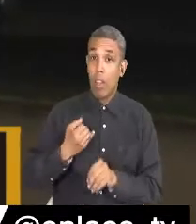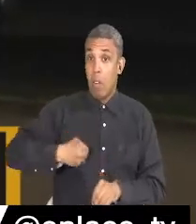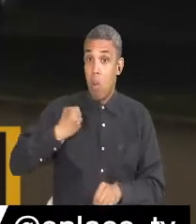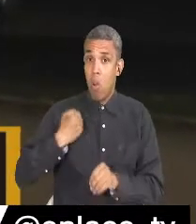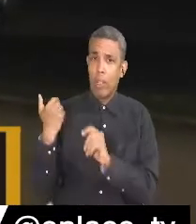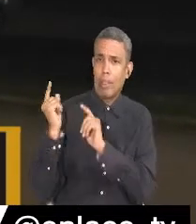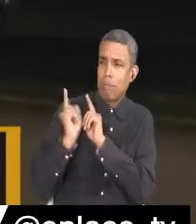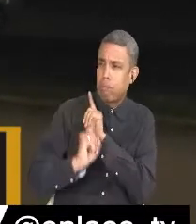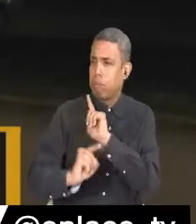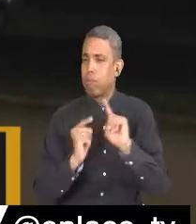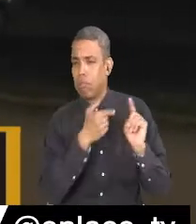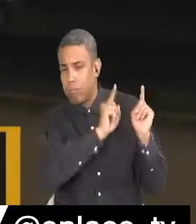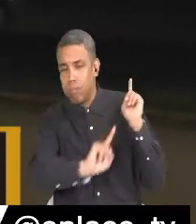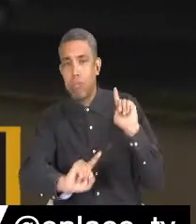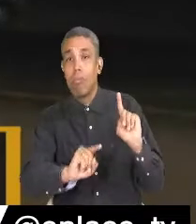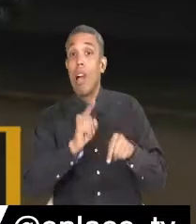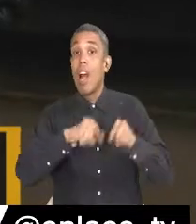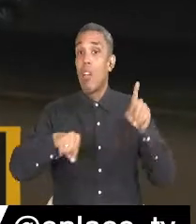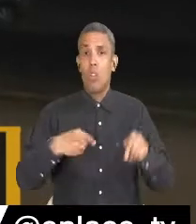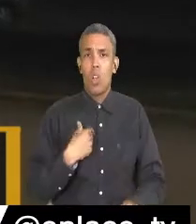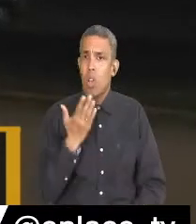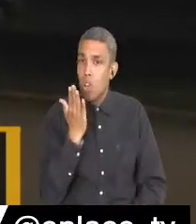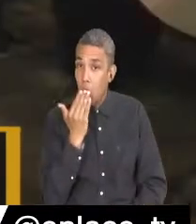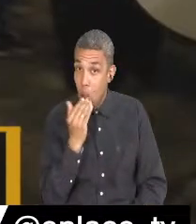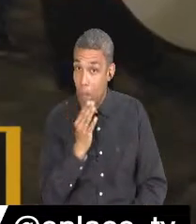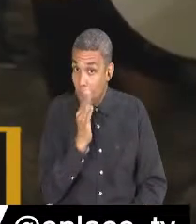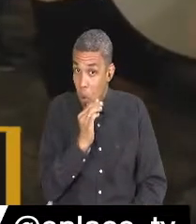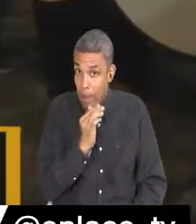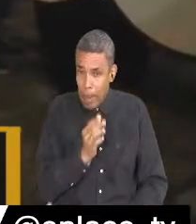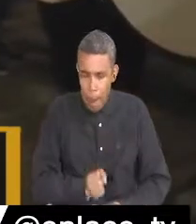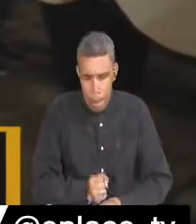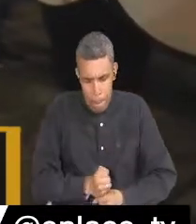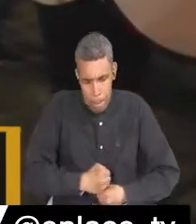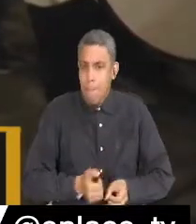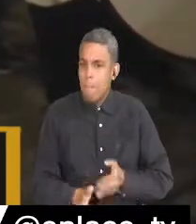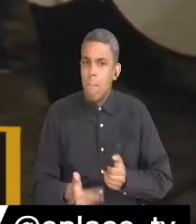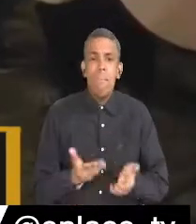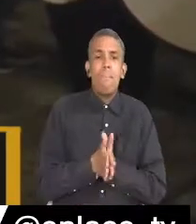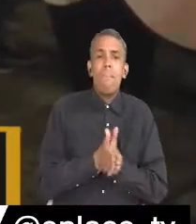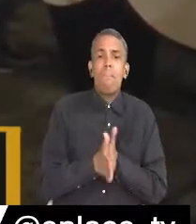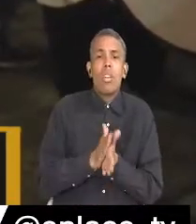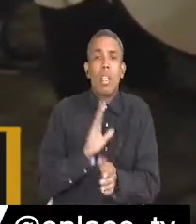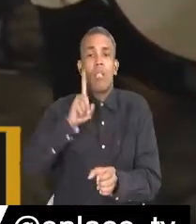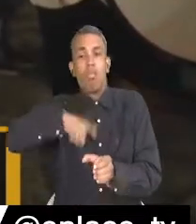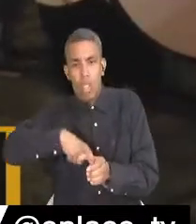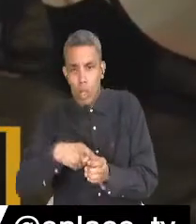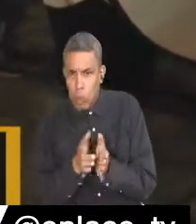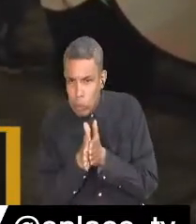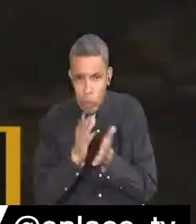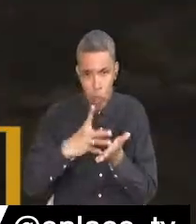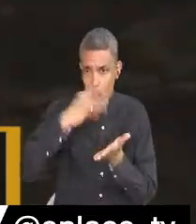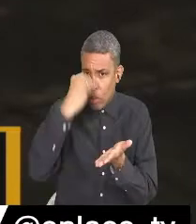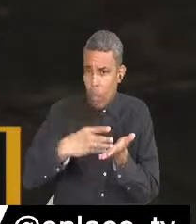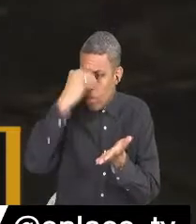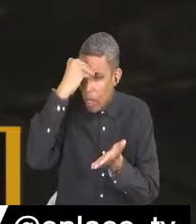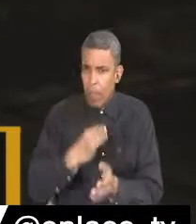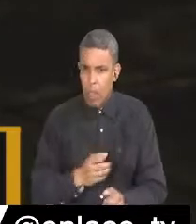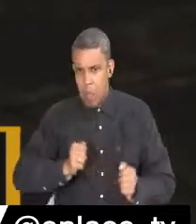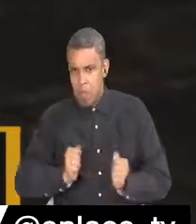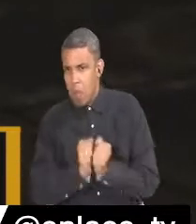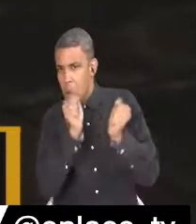menos a veces hasta sin almuerzo, sin desayuno, pero ellos con tal de estar en la banda ellos se esmeran a hacer eso, y yo a veces